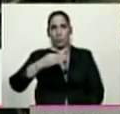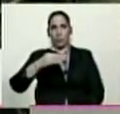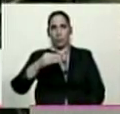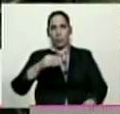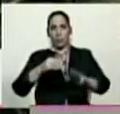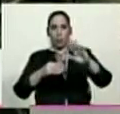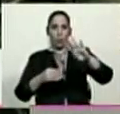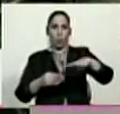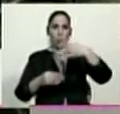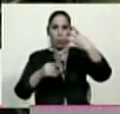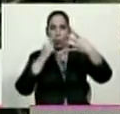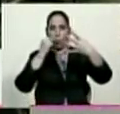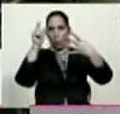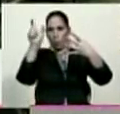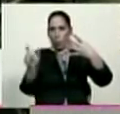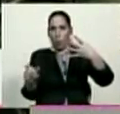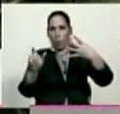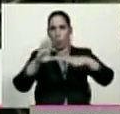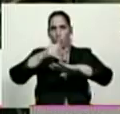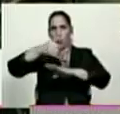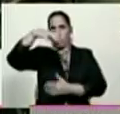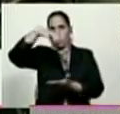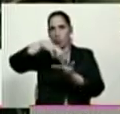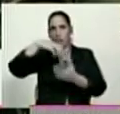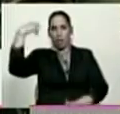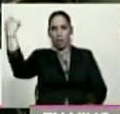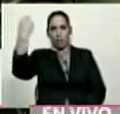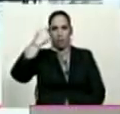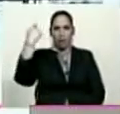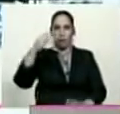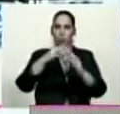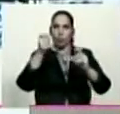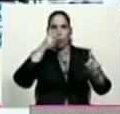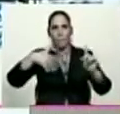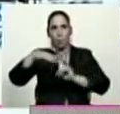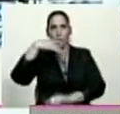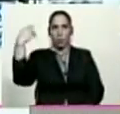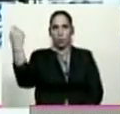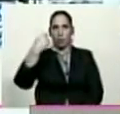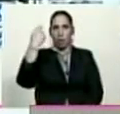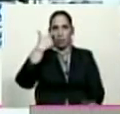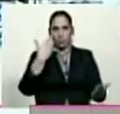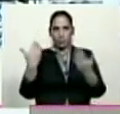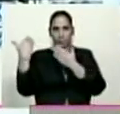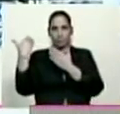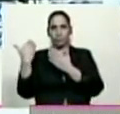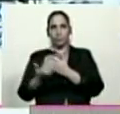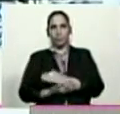Palacios García, comandante de la región estratégica de Los Llanos, y a todo el pueblo de Los Llanos.